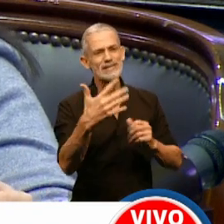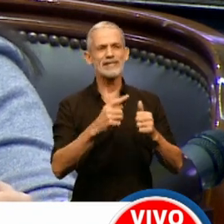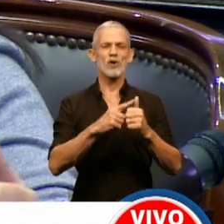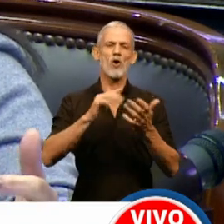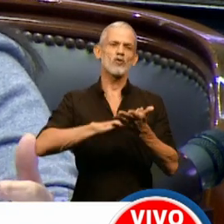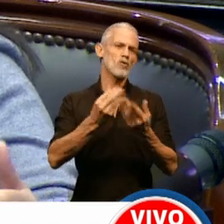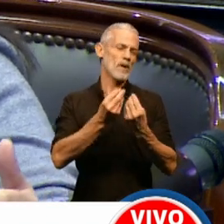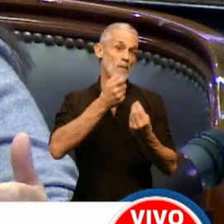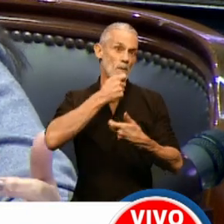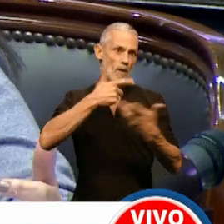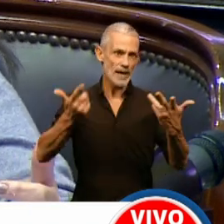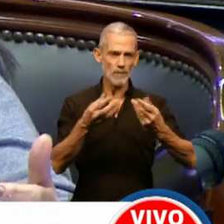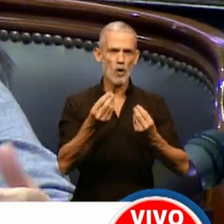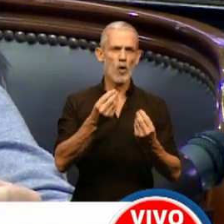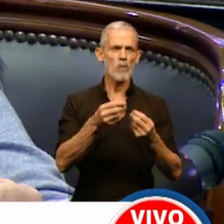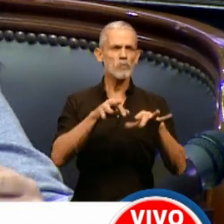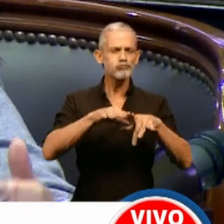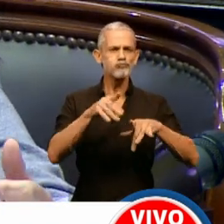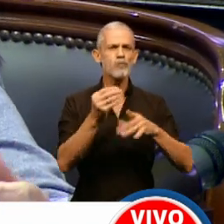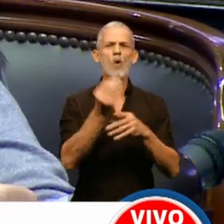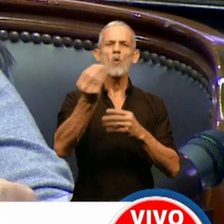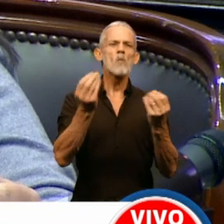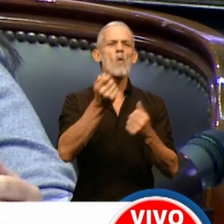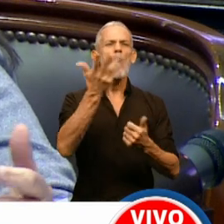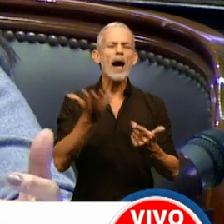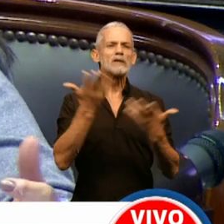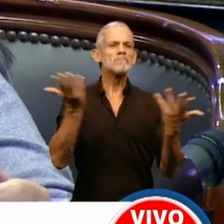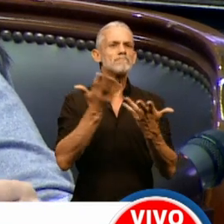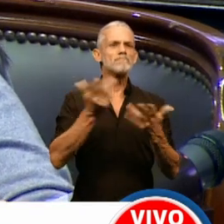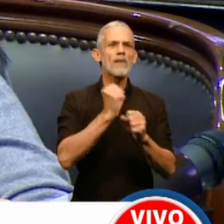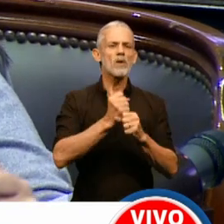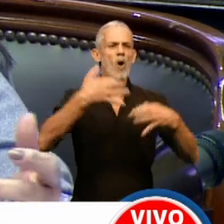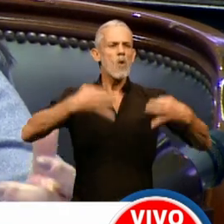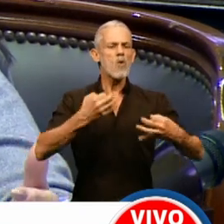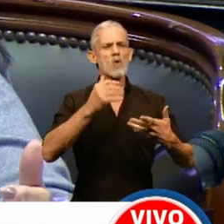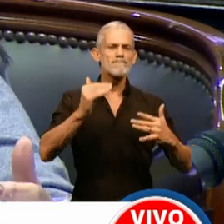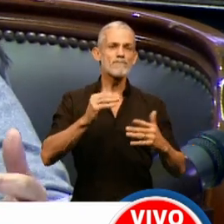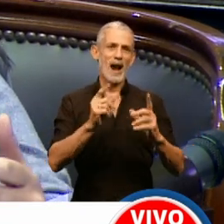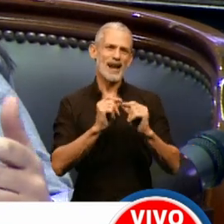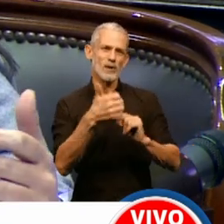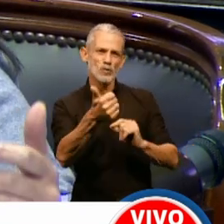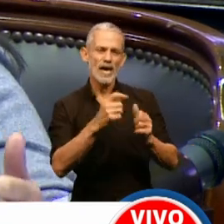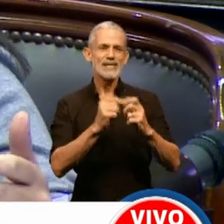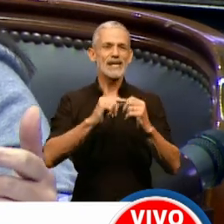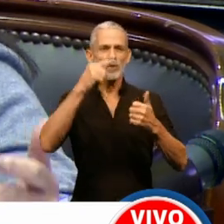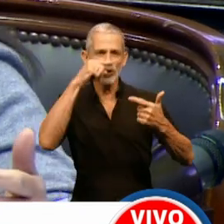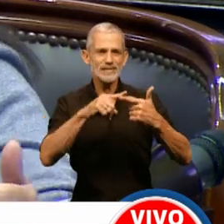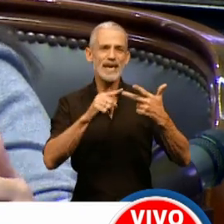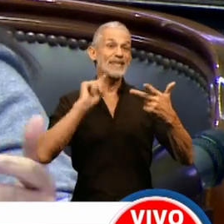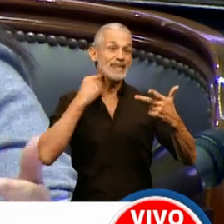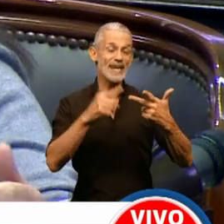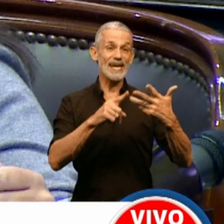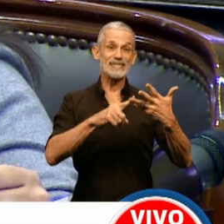respecto a por ejemplo cómo computar el el cupo y la idoneidad el artículo 6 el artículo 7 y